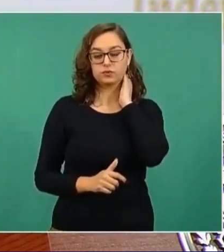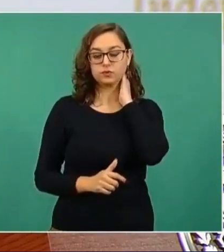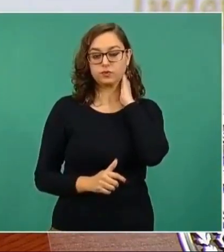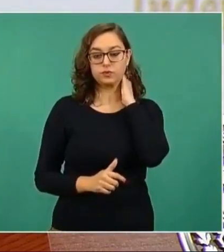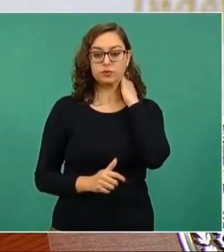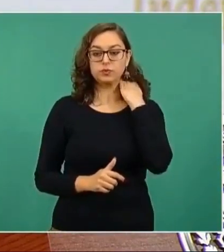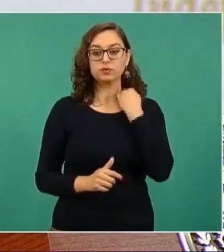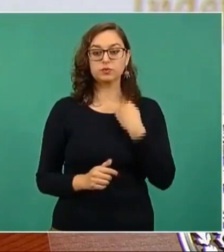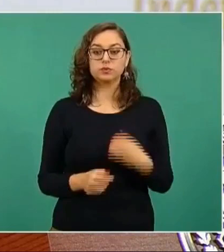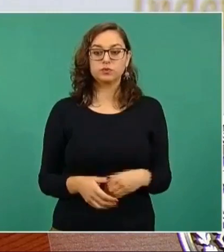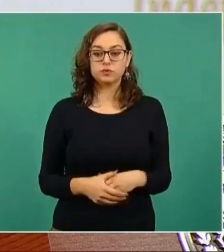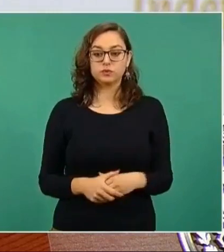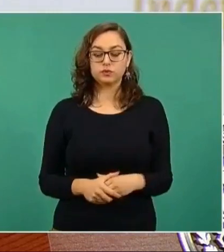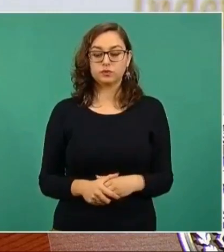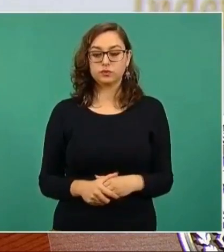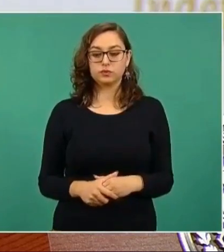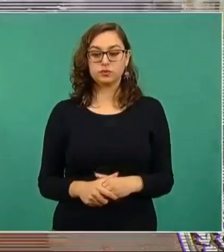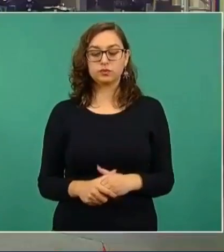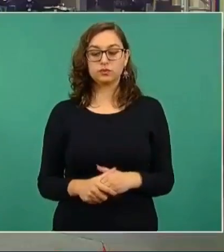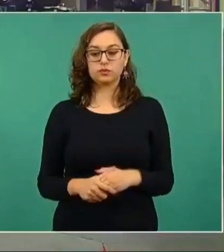retuve.